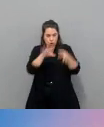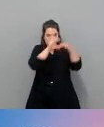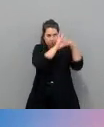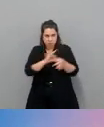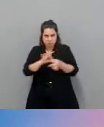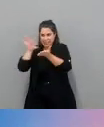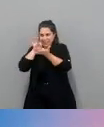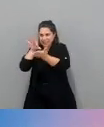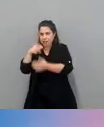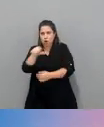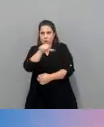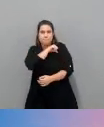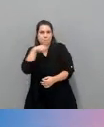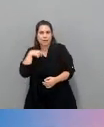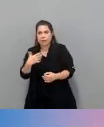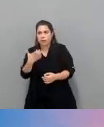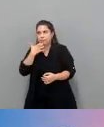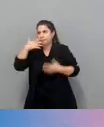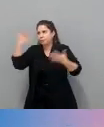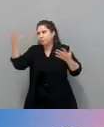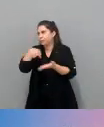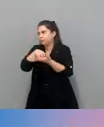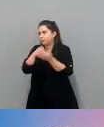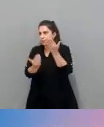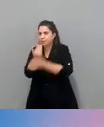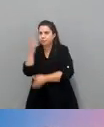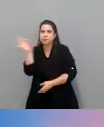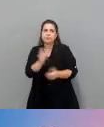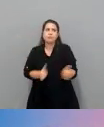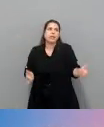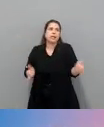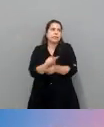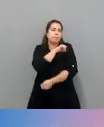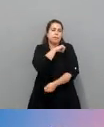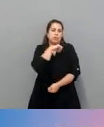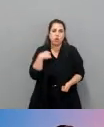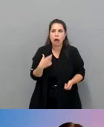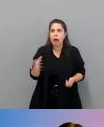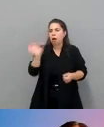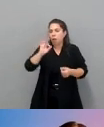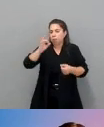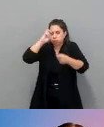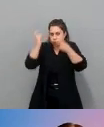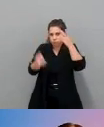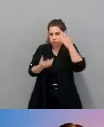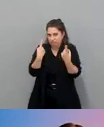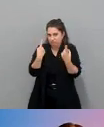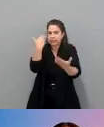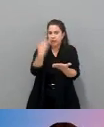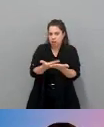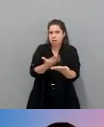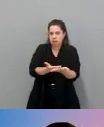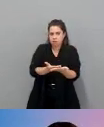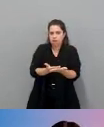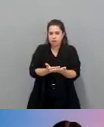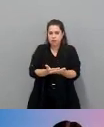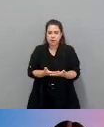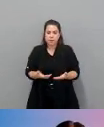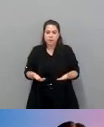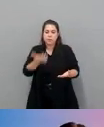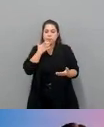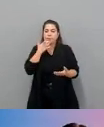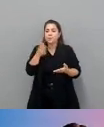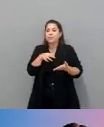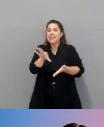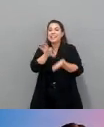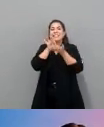servicio privado de X, de centro de día, de asistente personal, de lo que sea, o de servicio de ayuda a